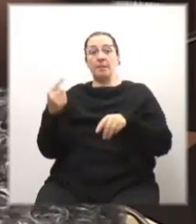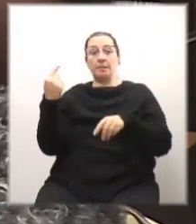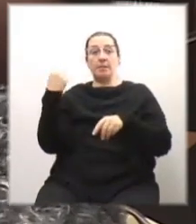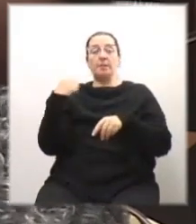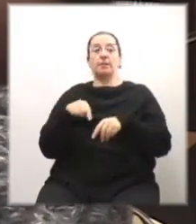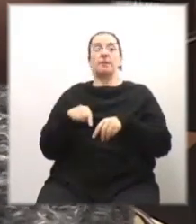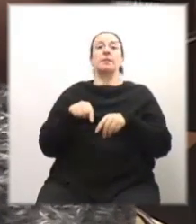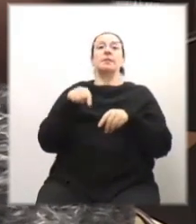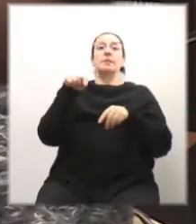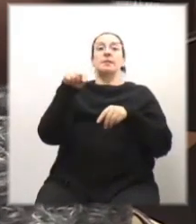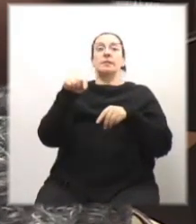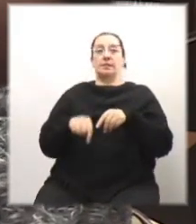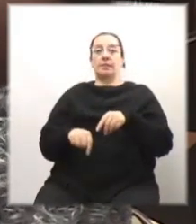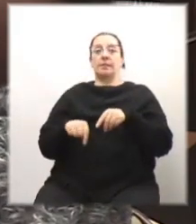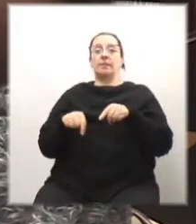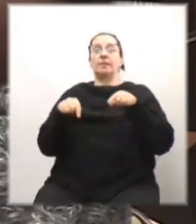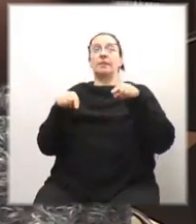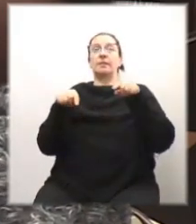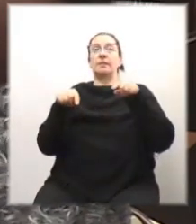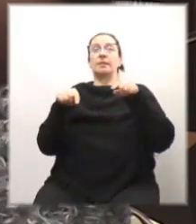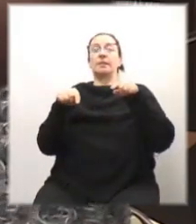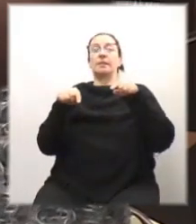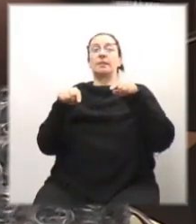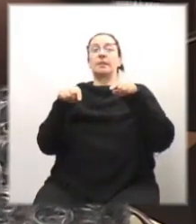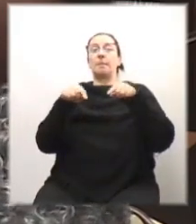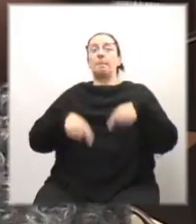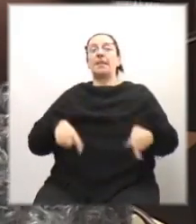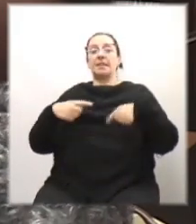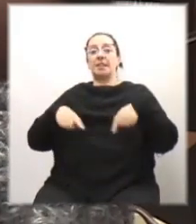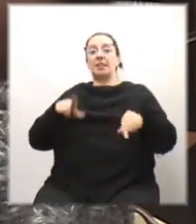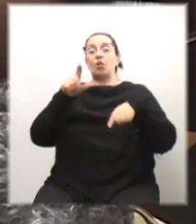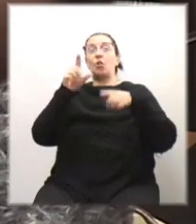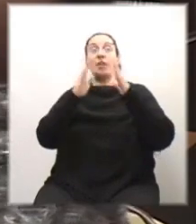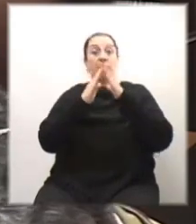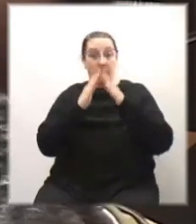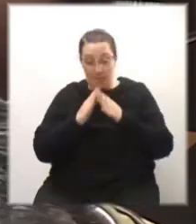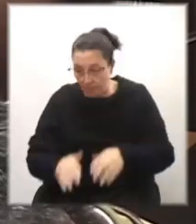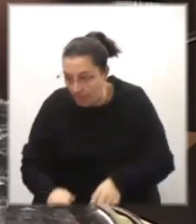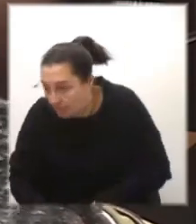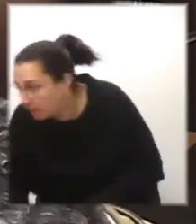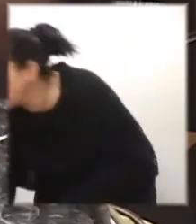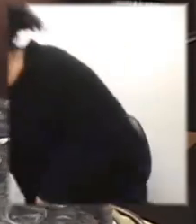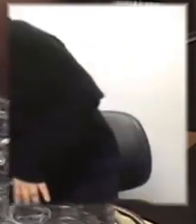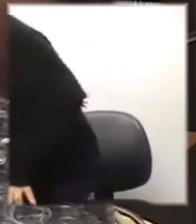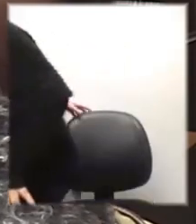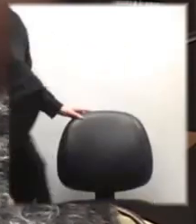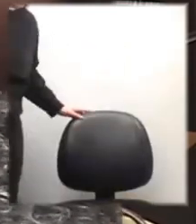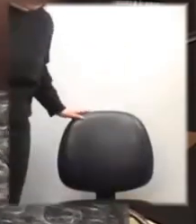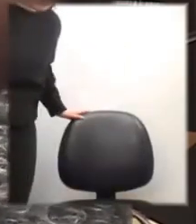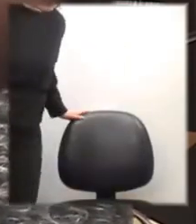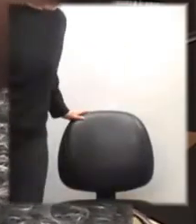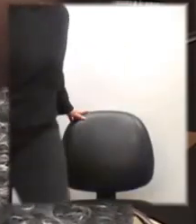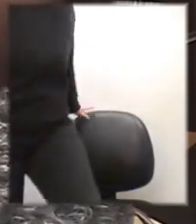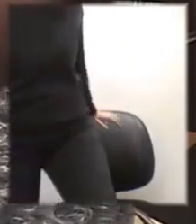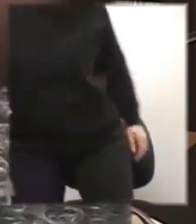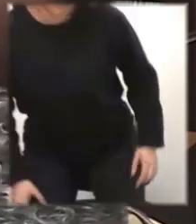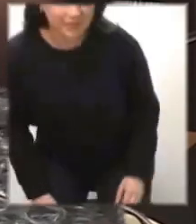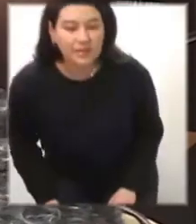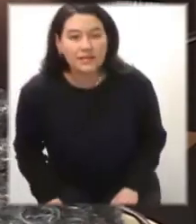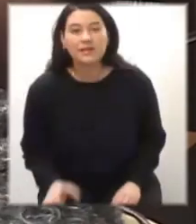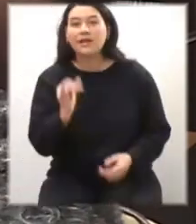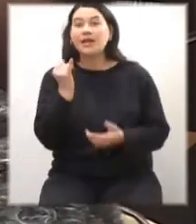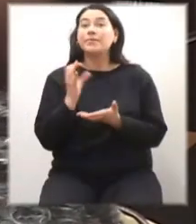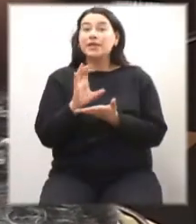Señor presidente, ¿esto es eficiencia? El Ministerio de Vivienda. Las inversiones del Ministerio de